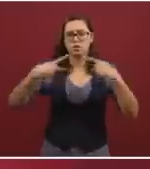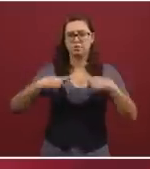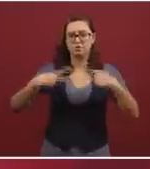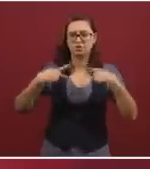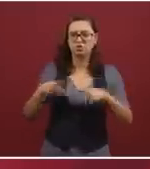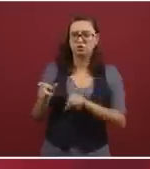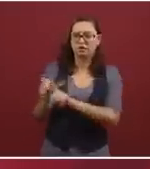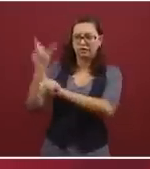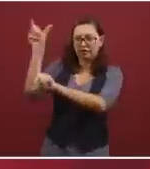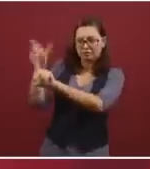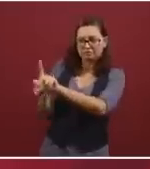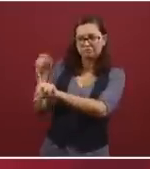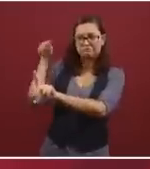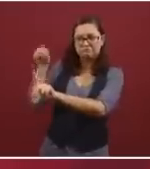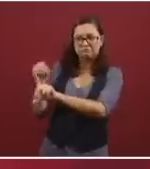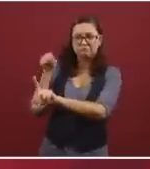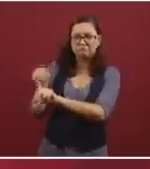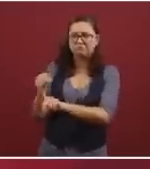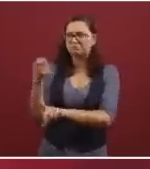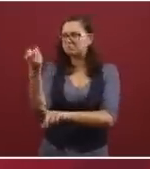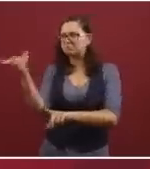corrupción.